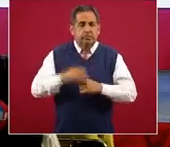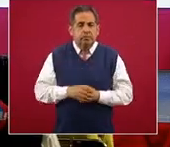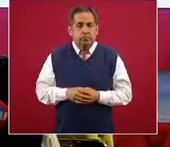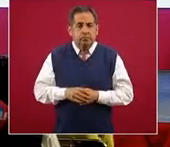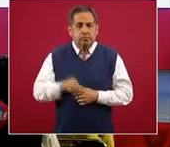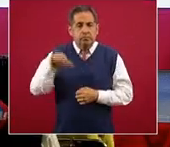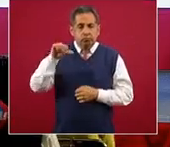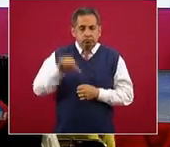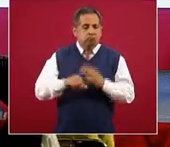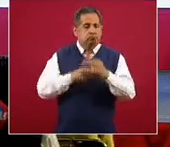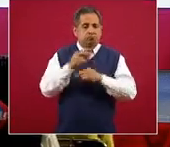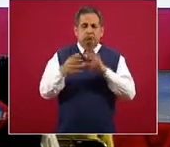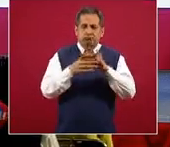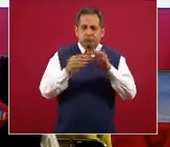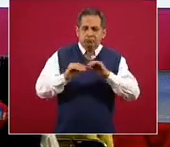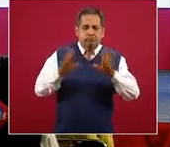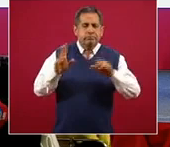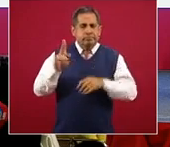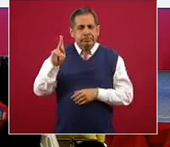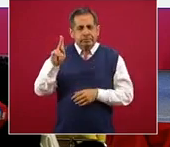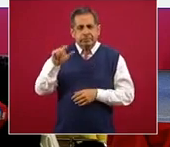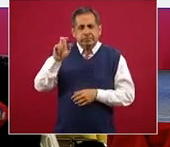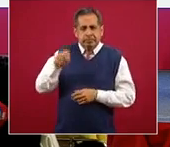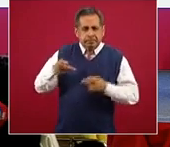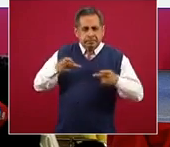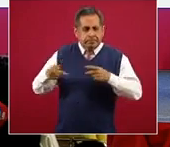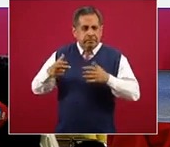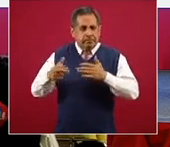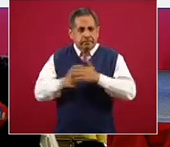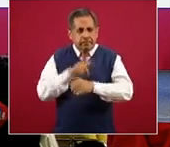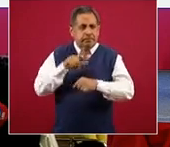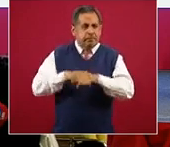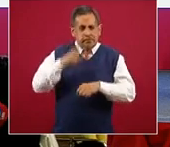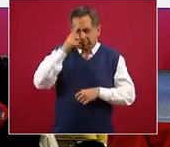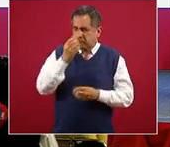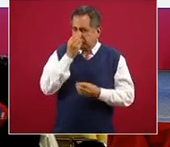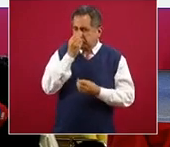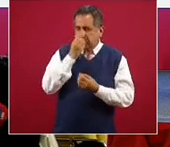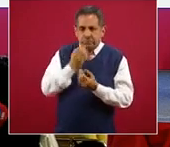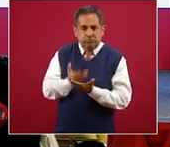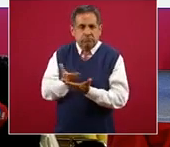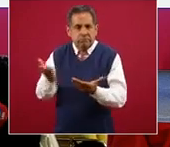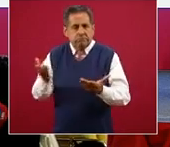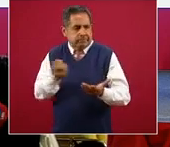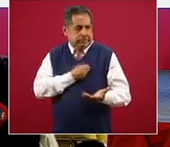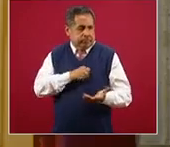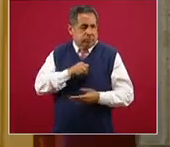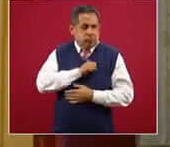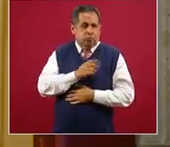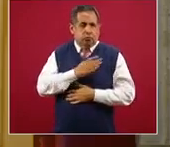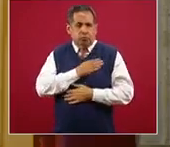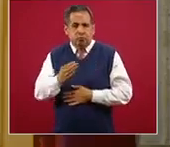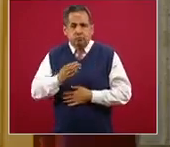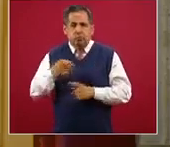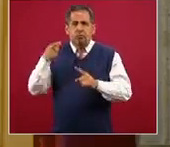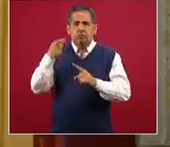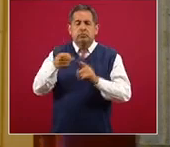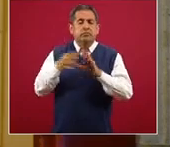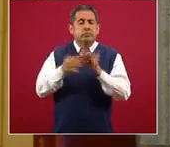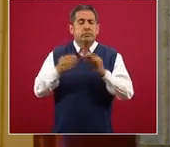a presentar como parte de la Estrategia Nacional de Alimentación Saludable el componente